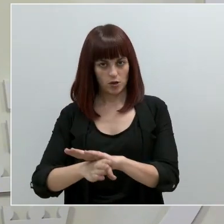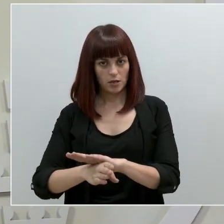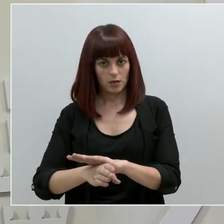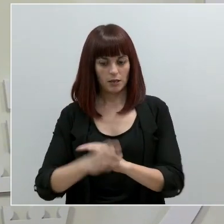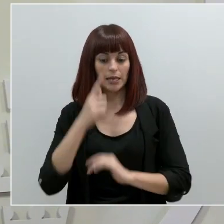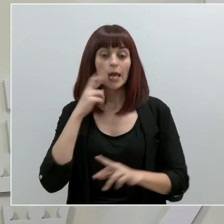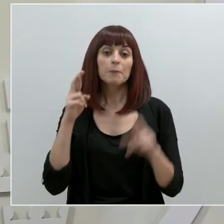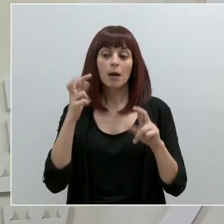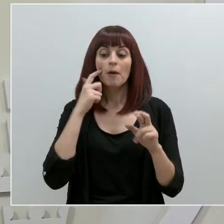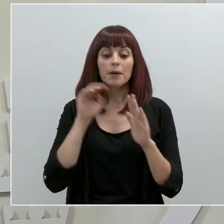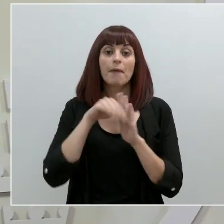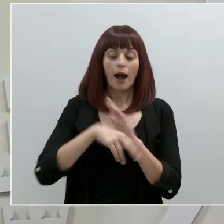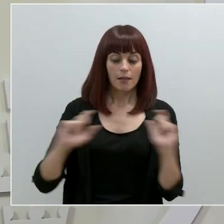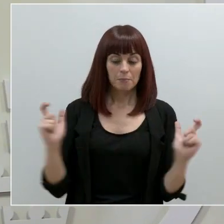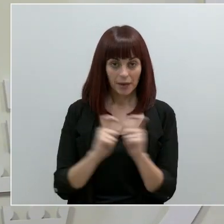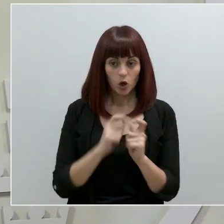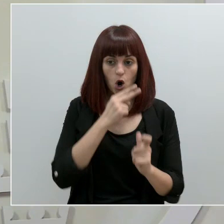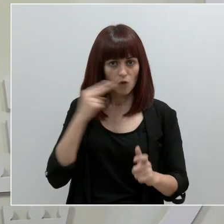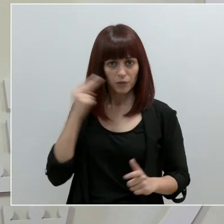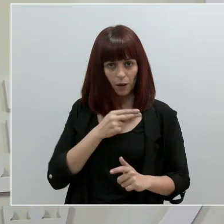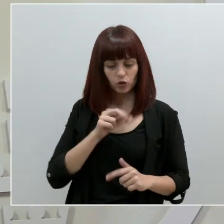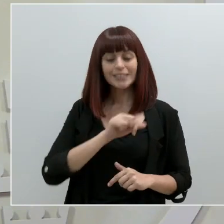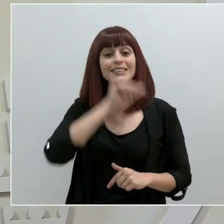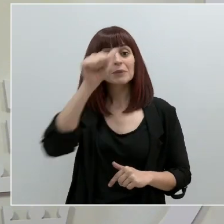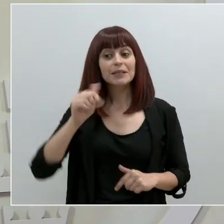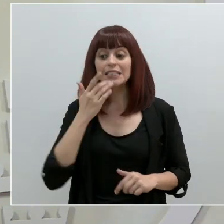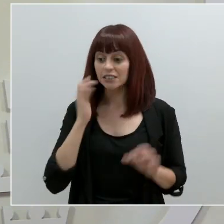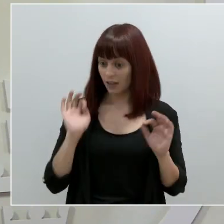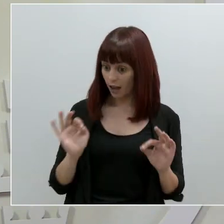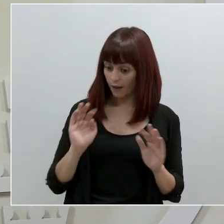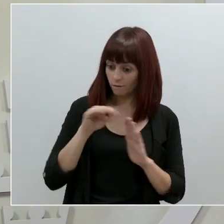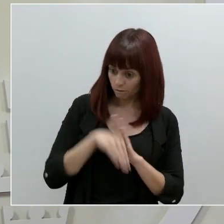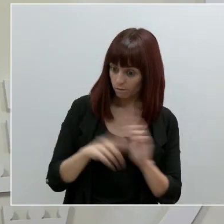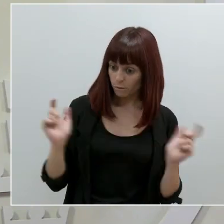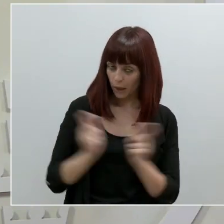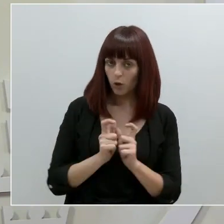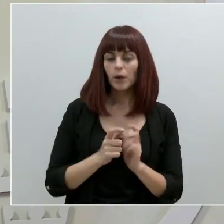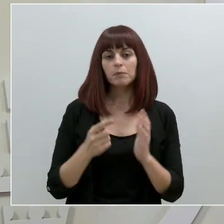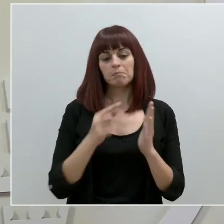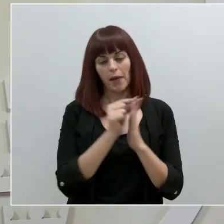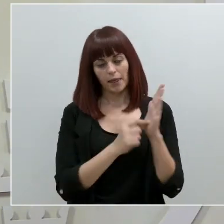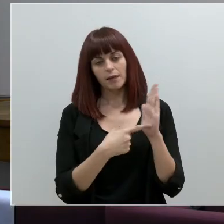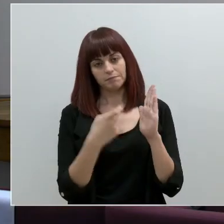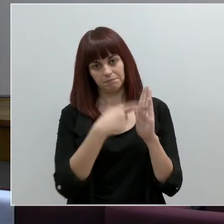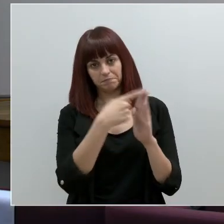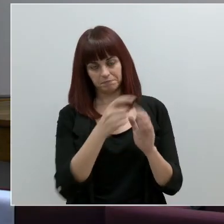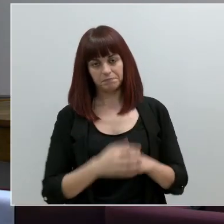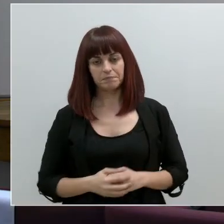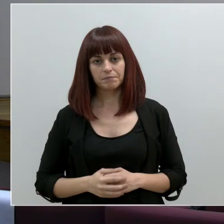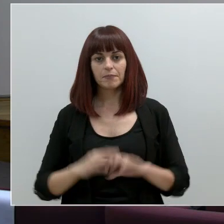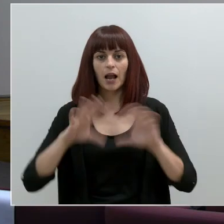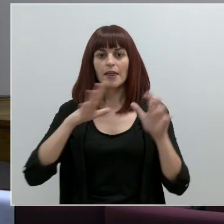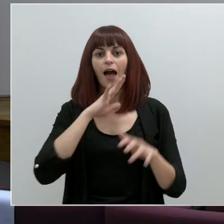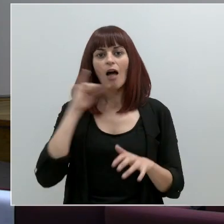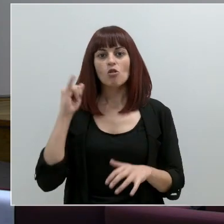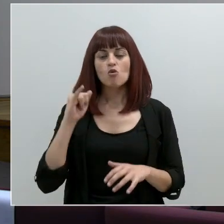confirme esta bajada y, por lo tanto, la semana que viene, si es así, se puedan relajar estas medidas. De Cadena Azul